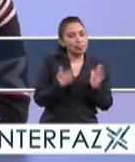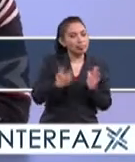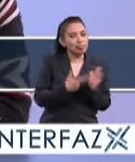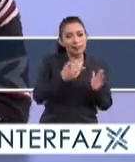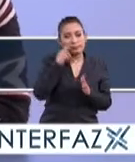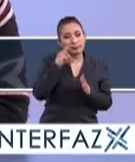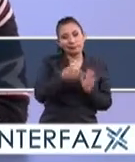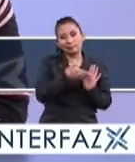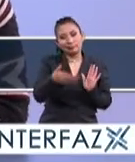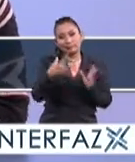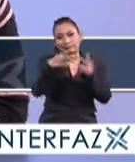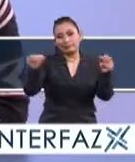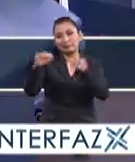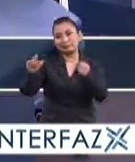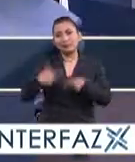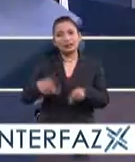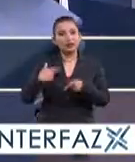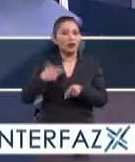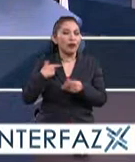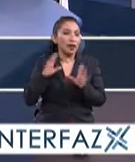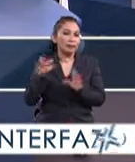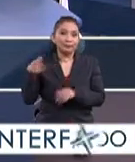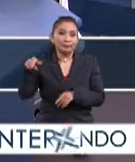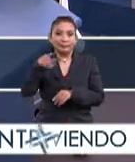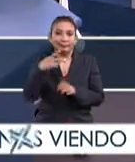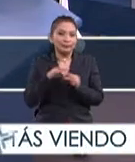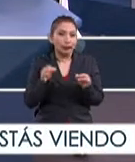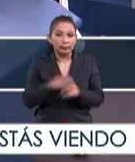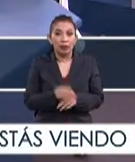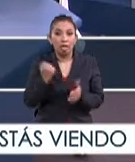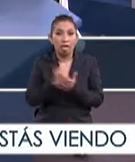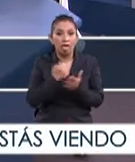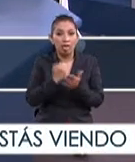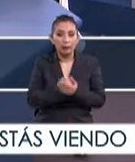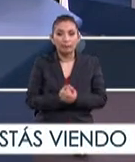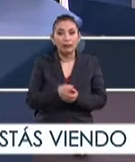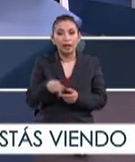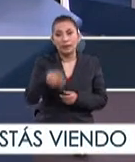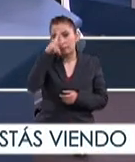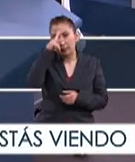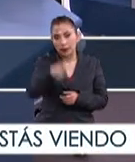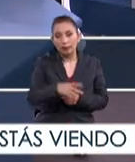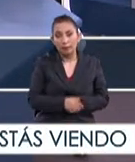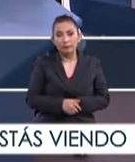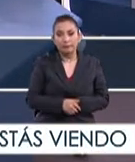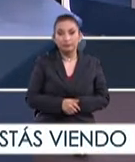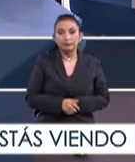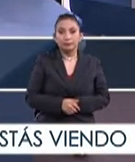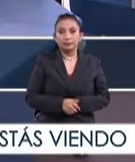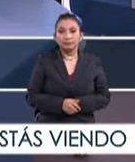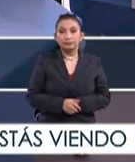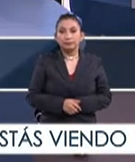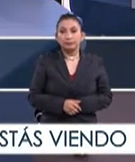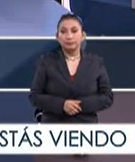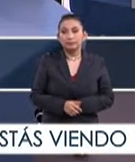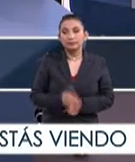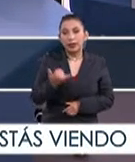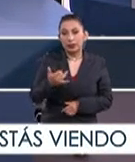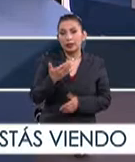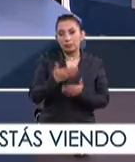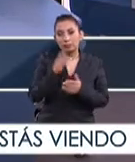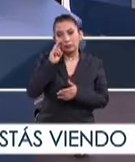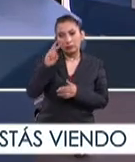constante desde entonces hasta nuestros días, la desaparición forzada de personas en nuestro país. Y